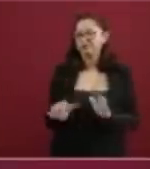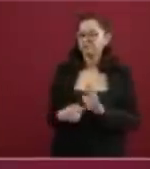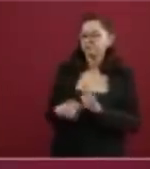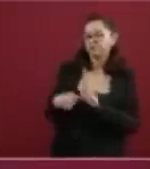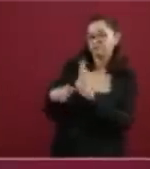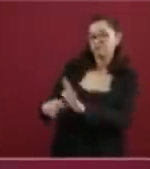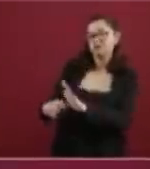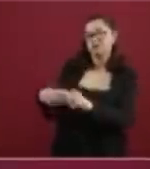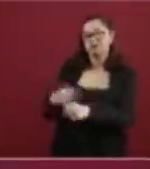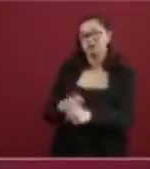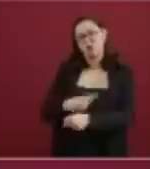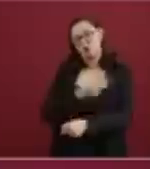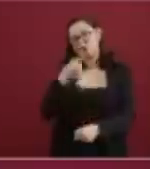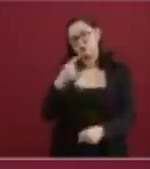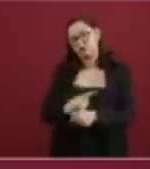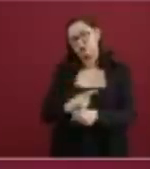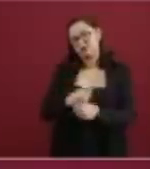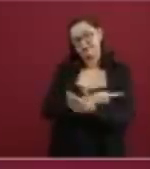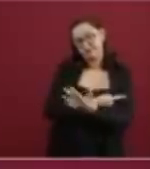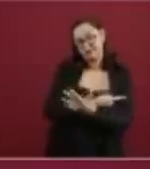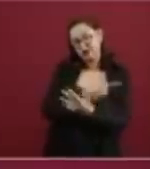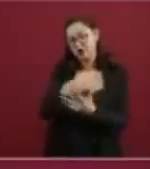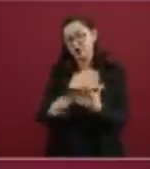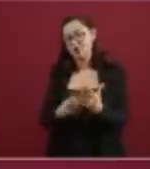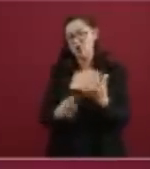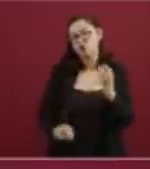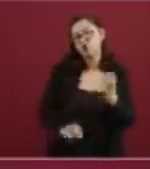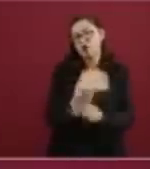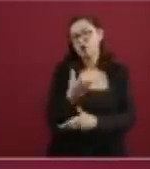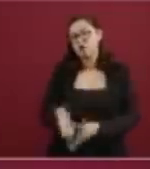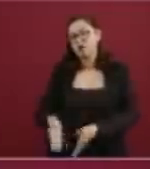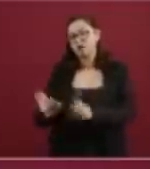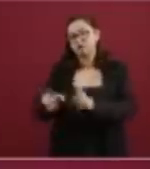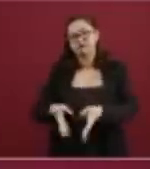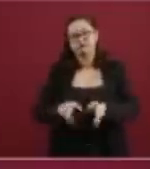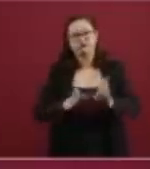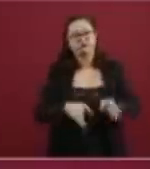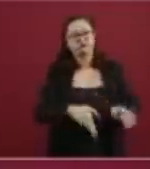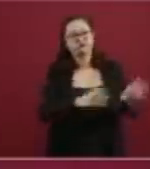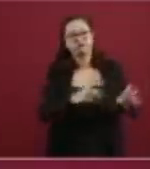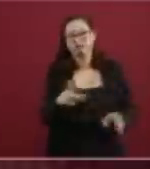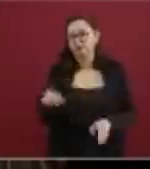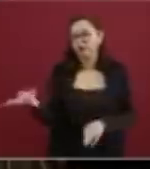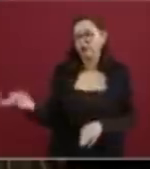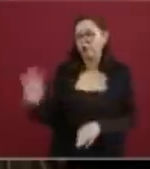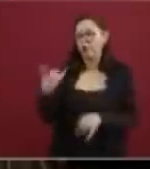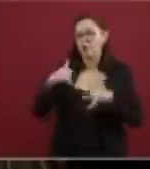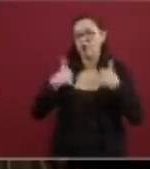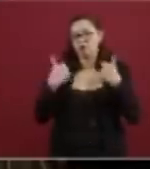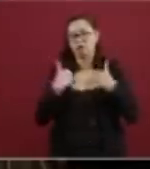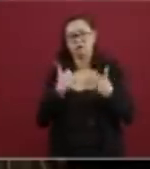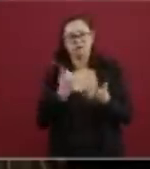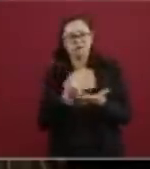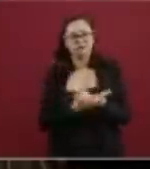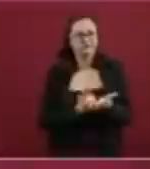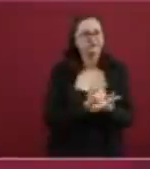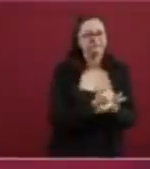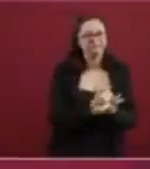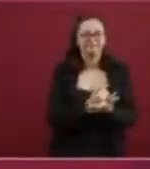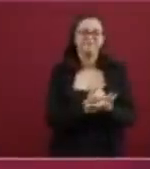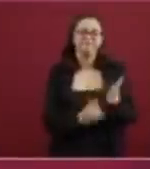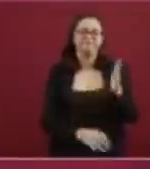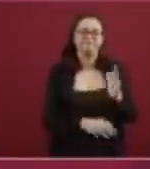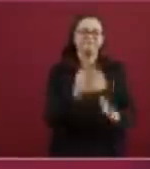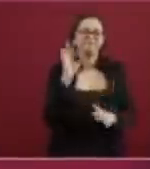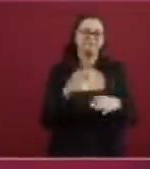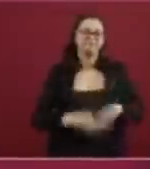opciones, esas alternativas, esos nuevos caminos, ¿sí?, para los jóvenes es también